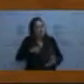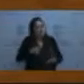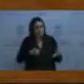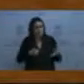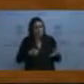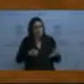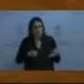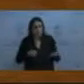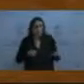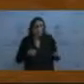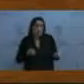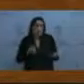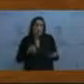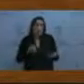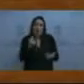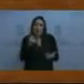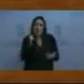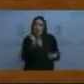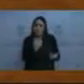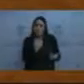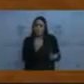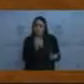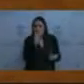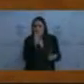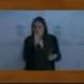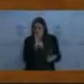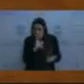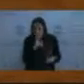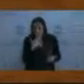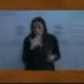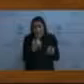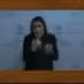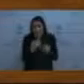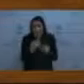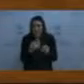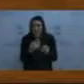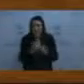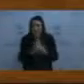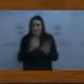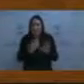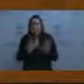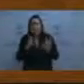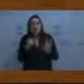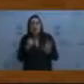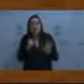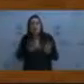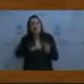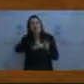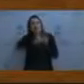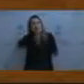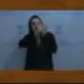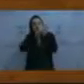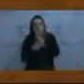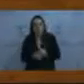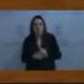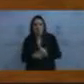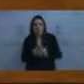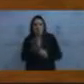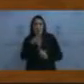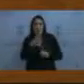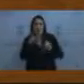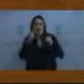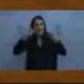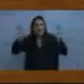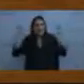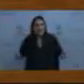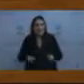poco para quien lo necesita, y así debe seguir siendo. Pero creemos que hay que modificarlo para que sea mejor y